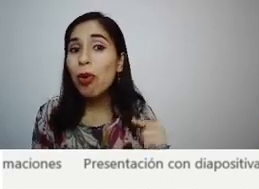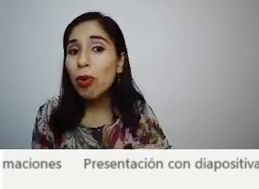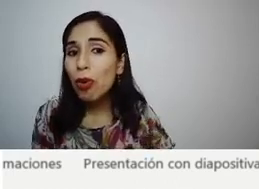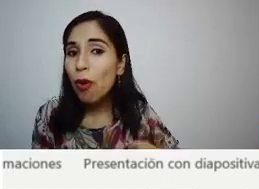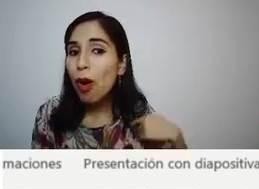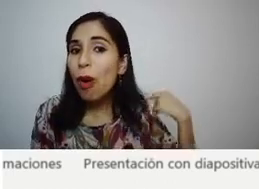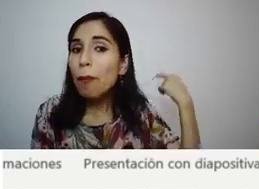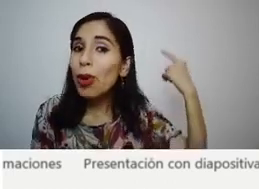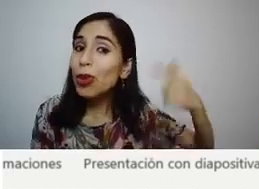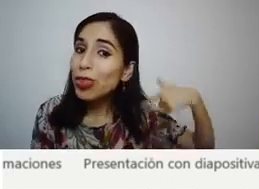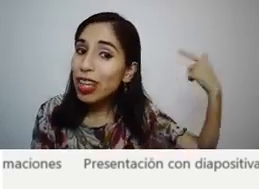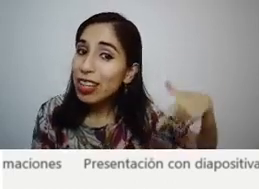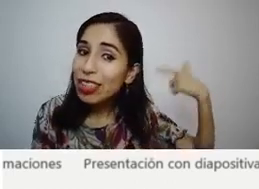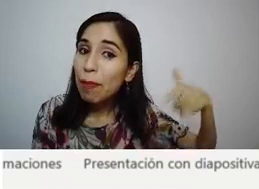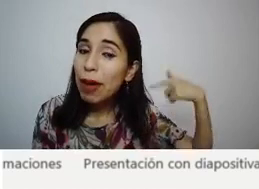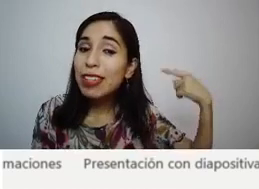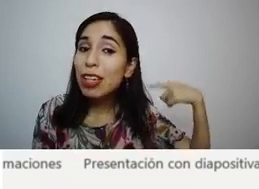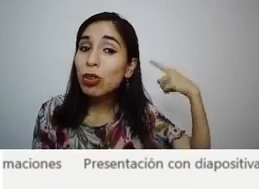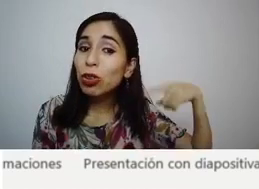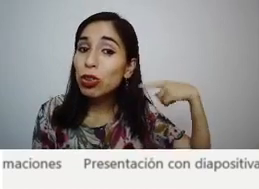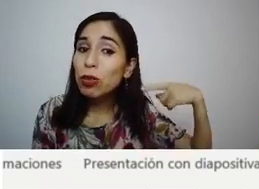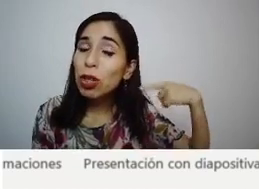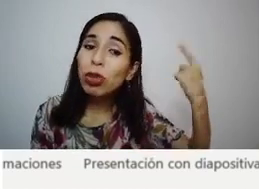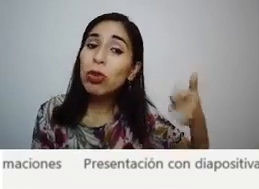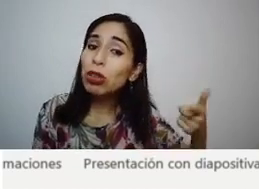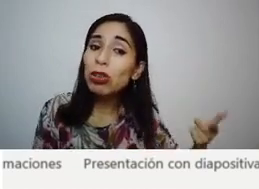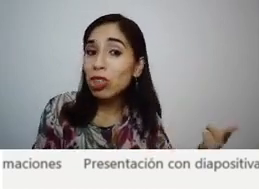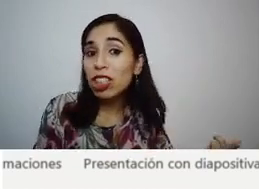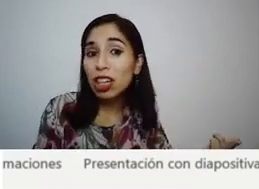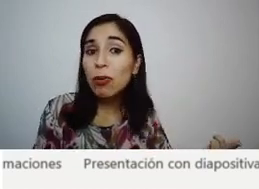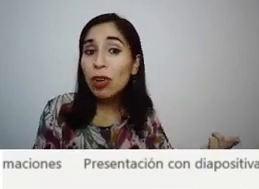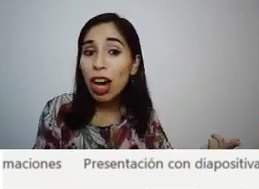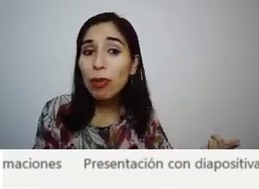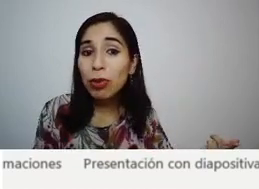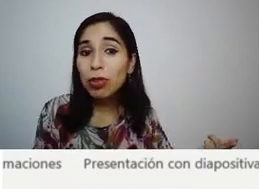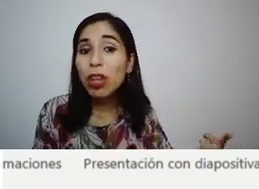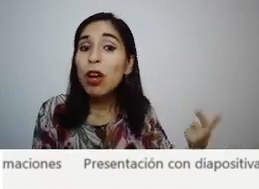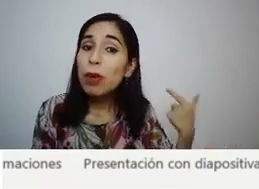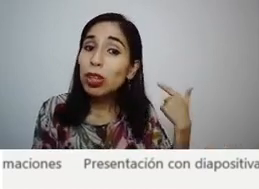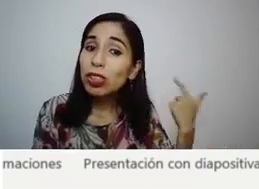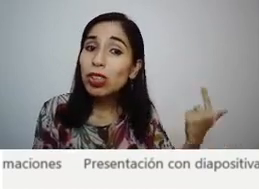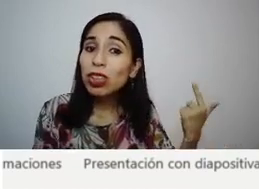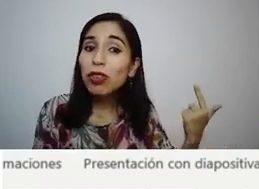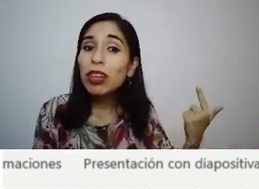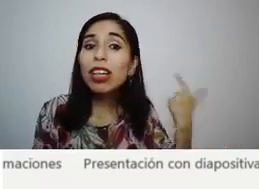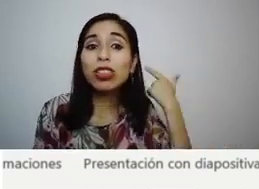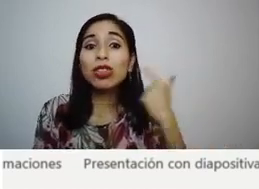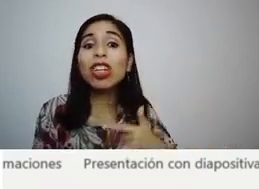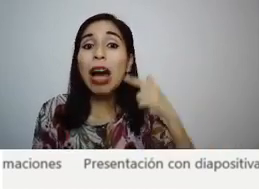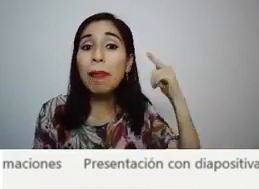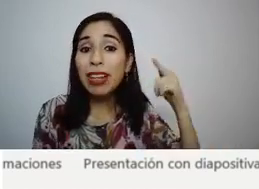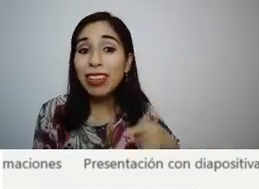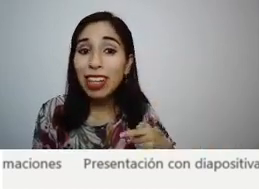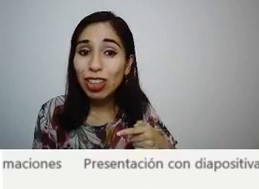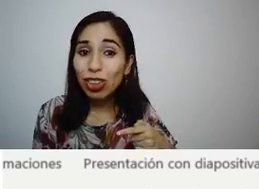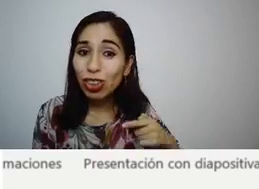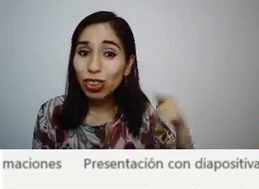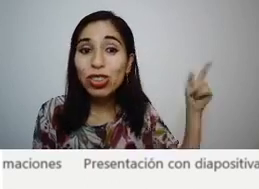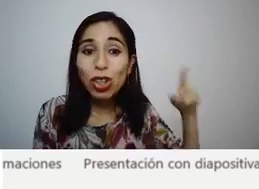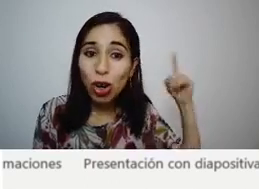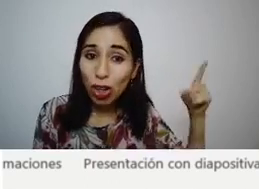uno procesa más el conocimiento cuando nos equivocamos porque eso significa que estoy aprendiendo